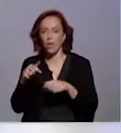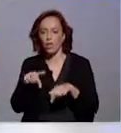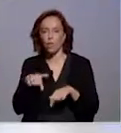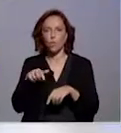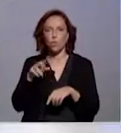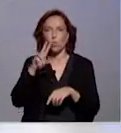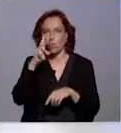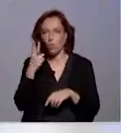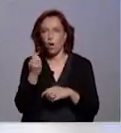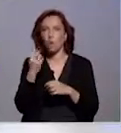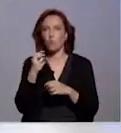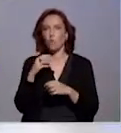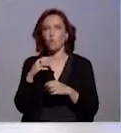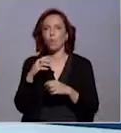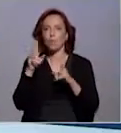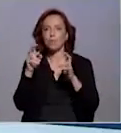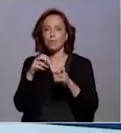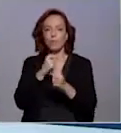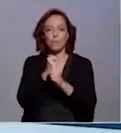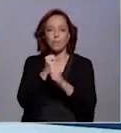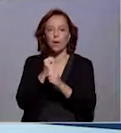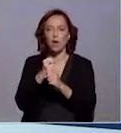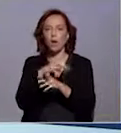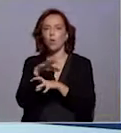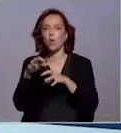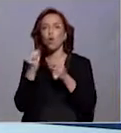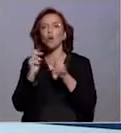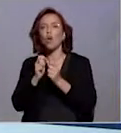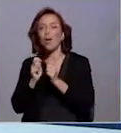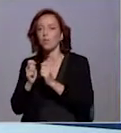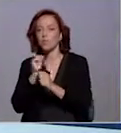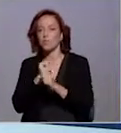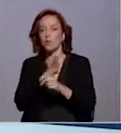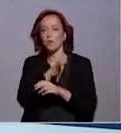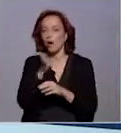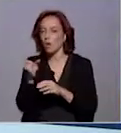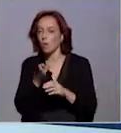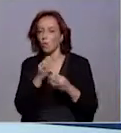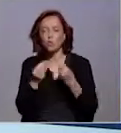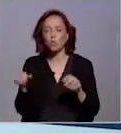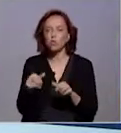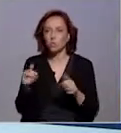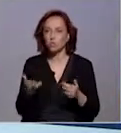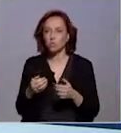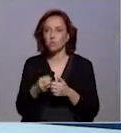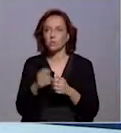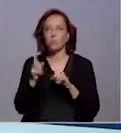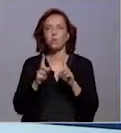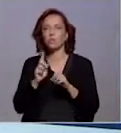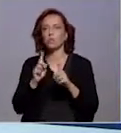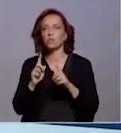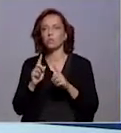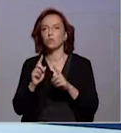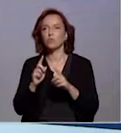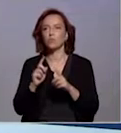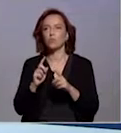bueno porque esa desregulación de alguna manera que tú planteas o esa flexibilización a veces no sé no tiene una correlación digamos a